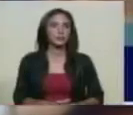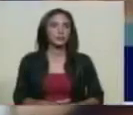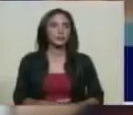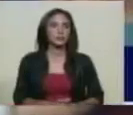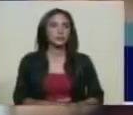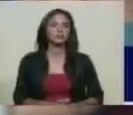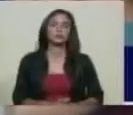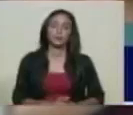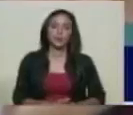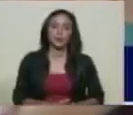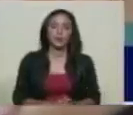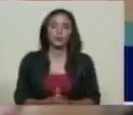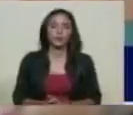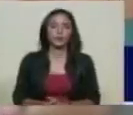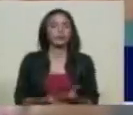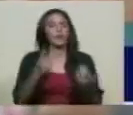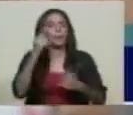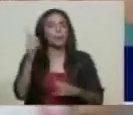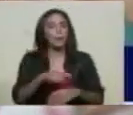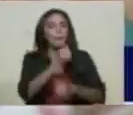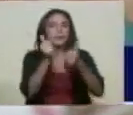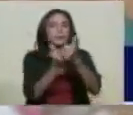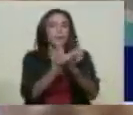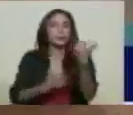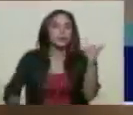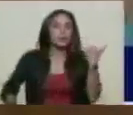vicepresidente para Carabobo Aragua.